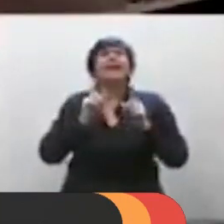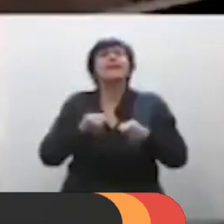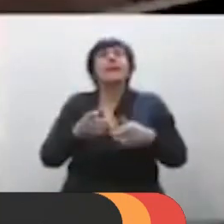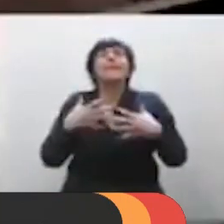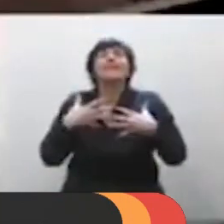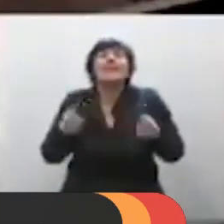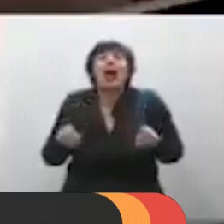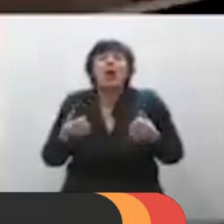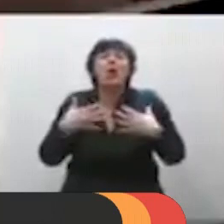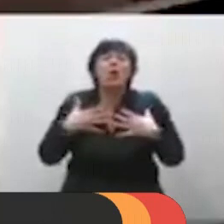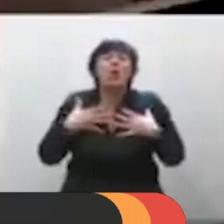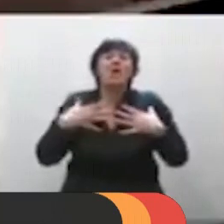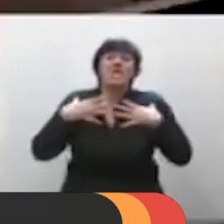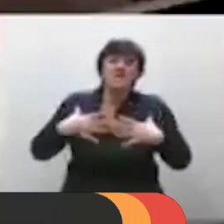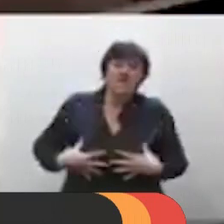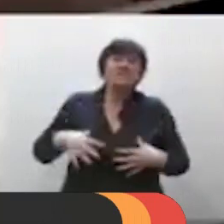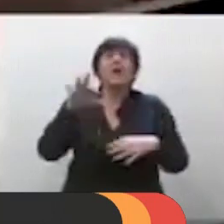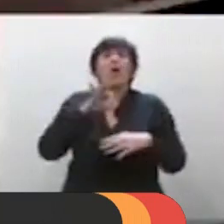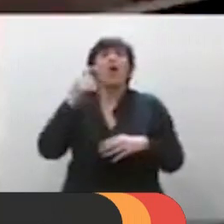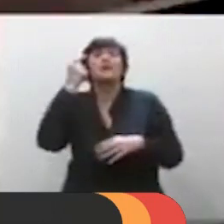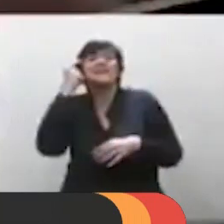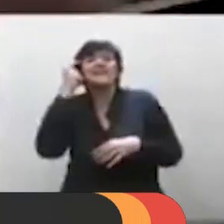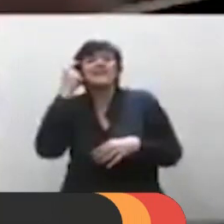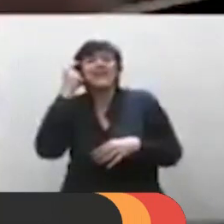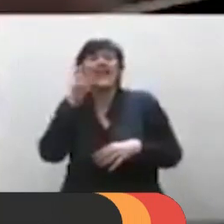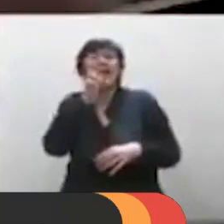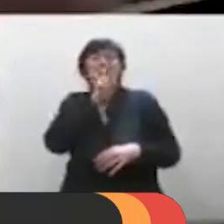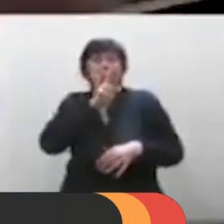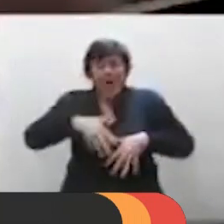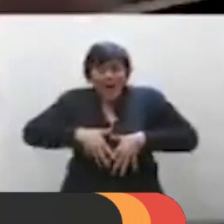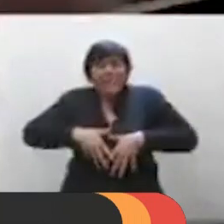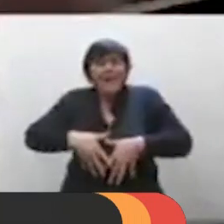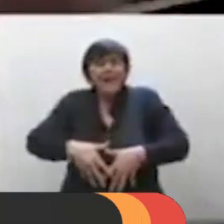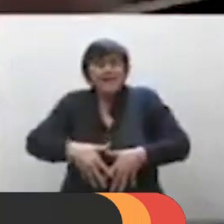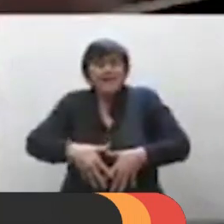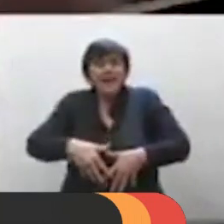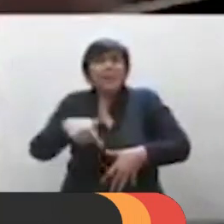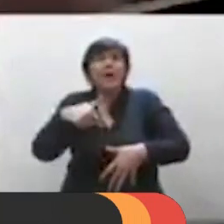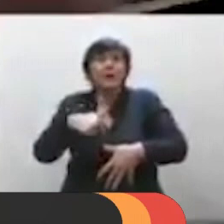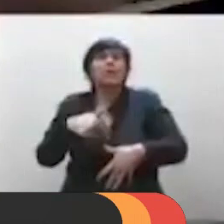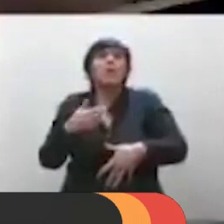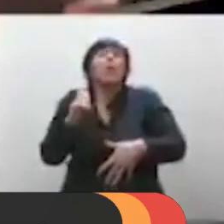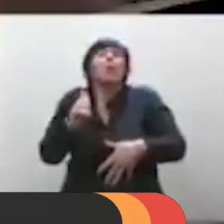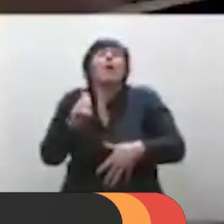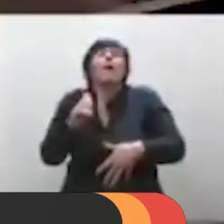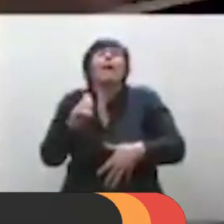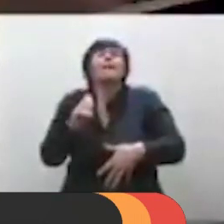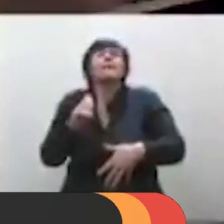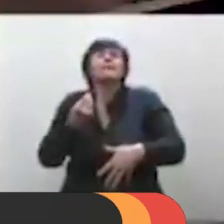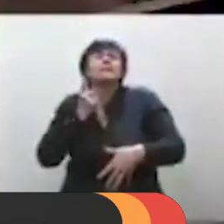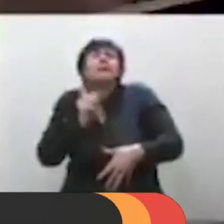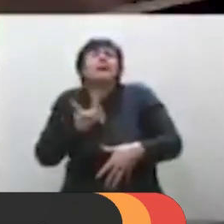salud física o psíquica de la mujer embarazada. Tendríamos que hablar realmente en qué entendemos por esos